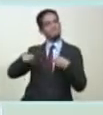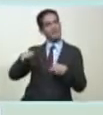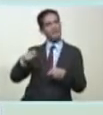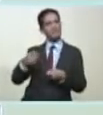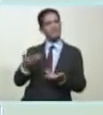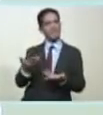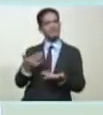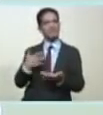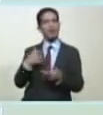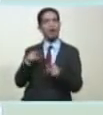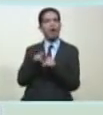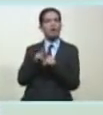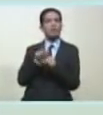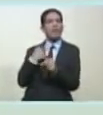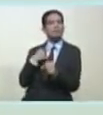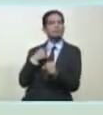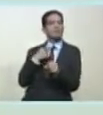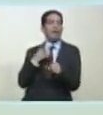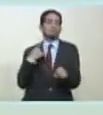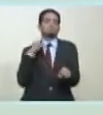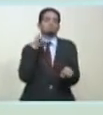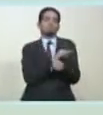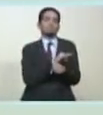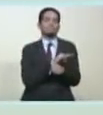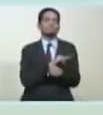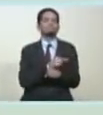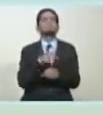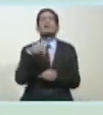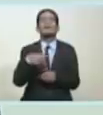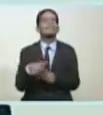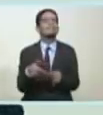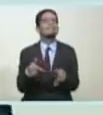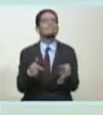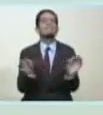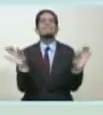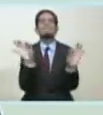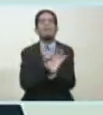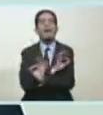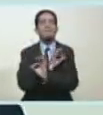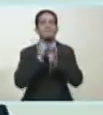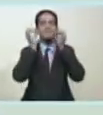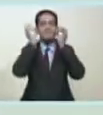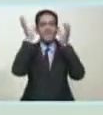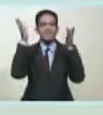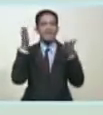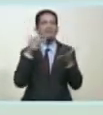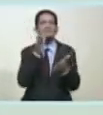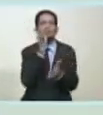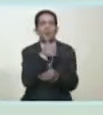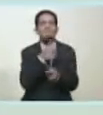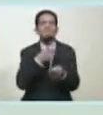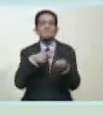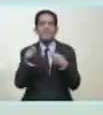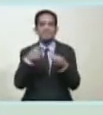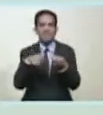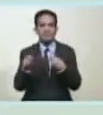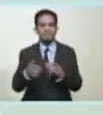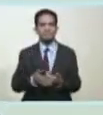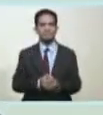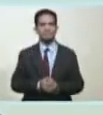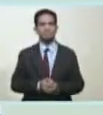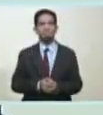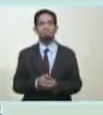los que traicionan a su patria. Y aquí no hay nadie en venta. Aquí no estamos en venta. Venezuela no está en